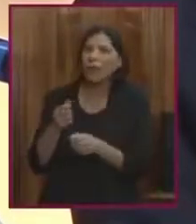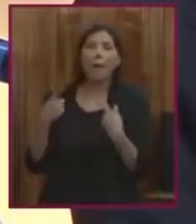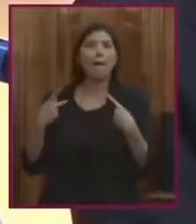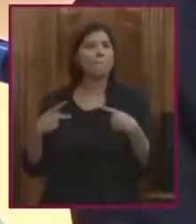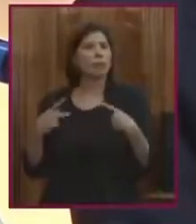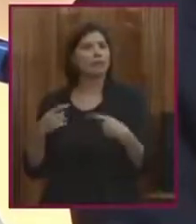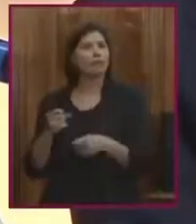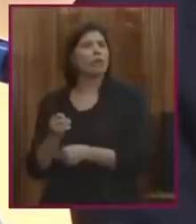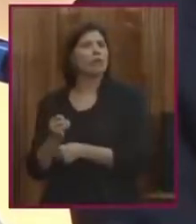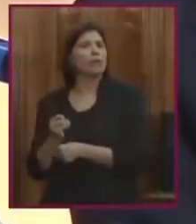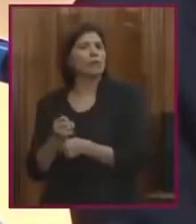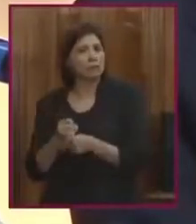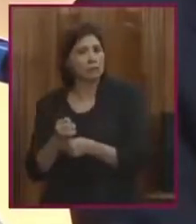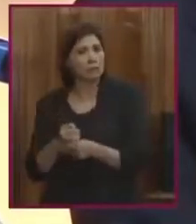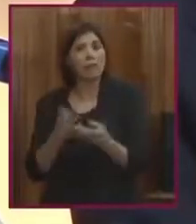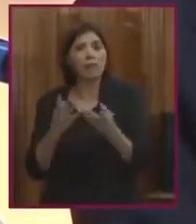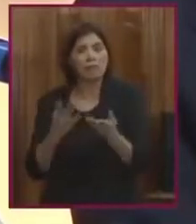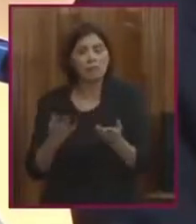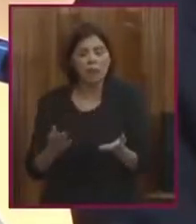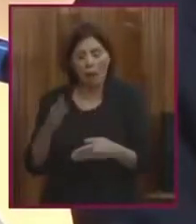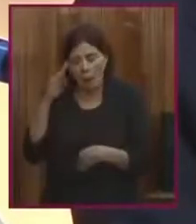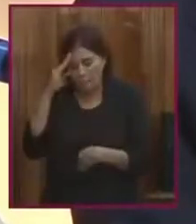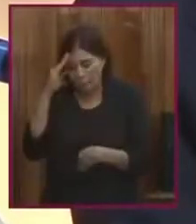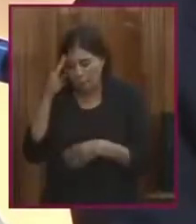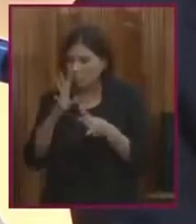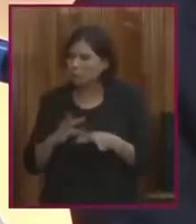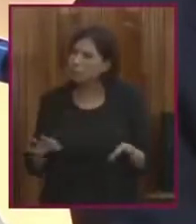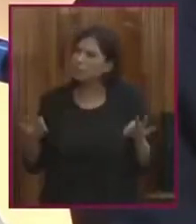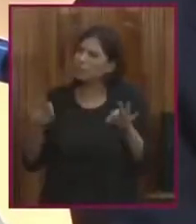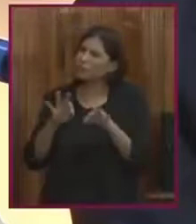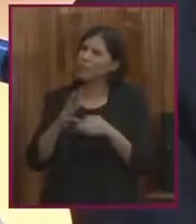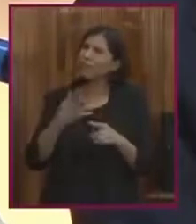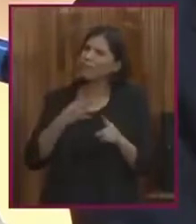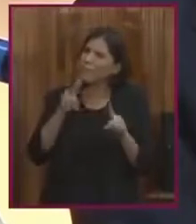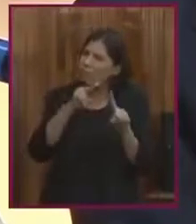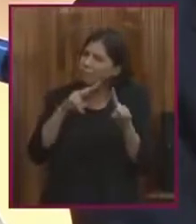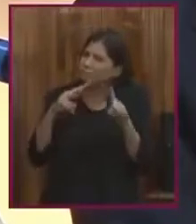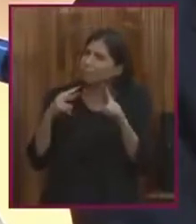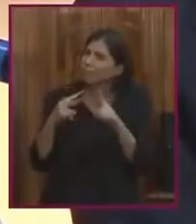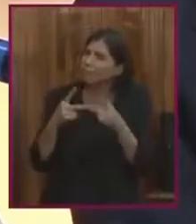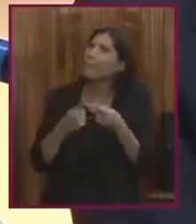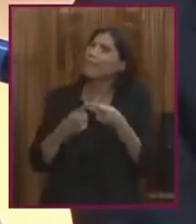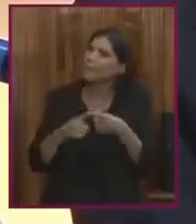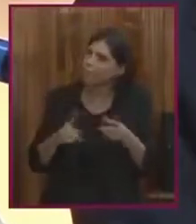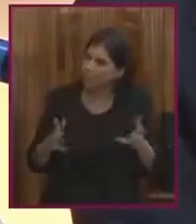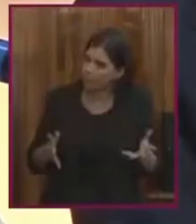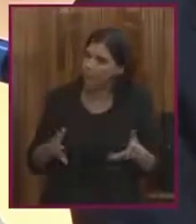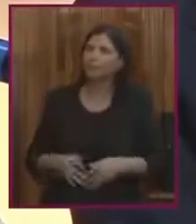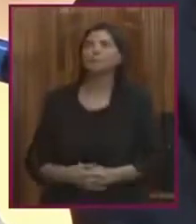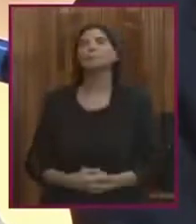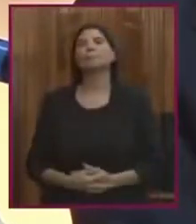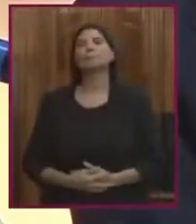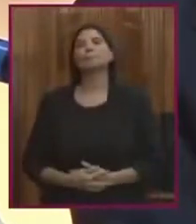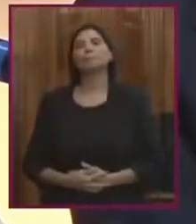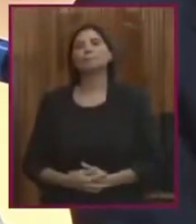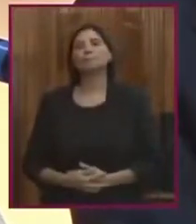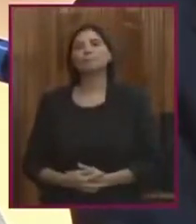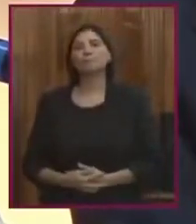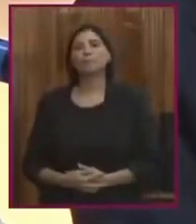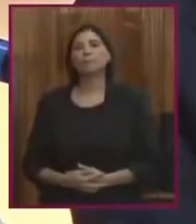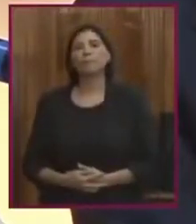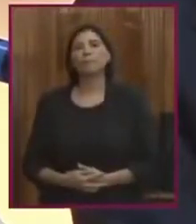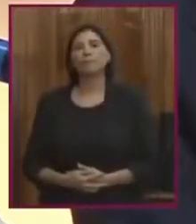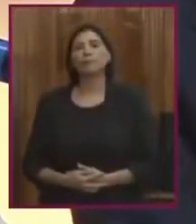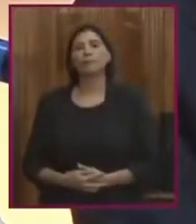nos parece fundamental tener una perspectiva distinta. Finalmente, pero no